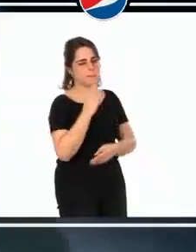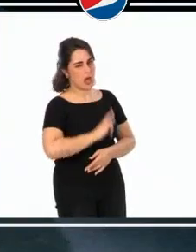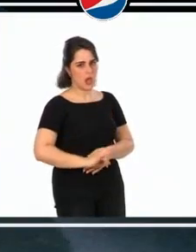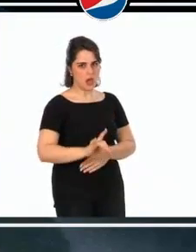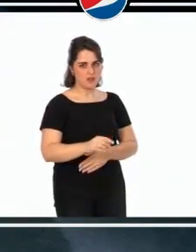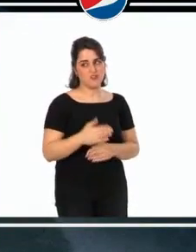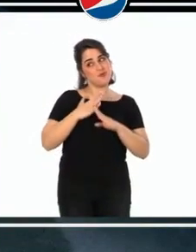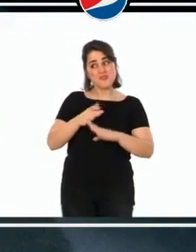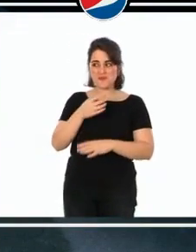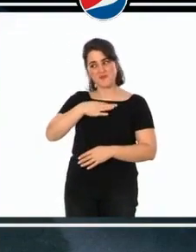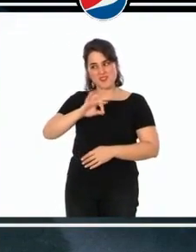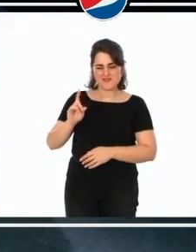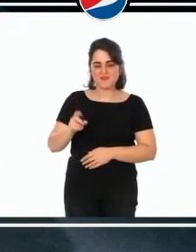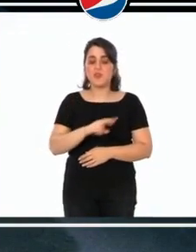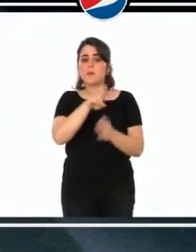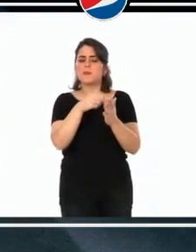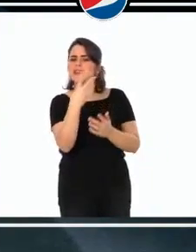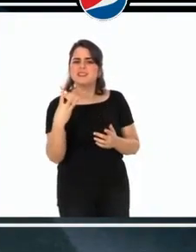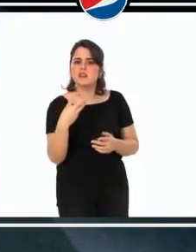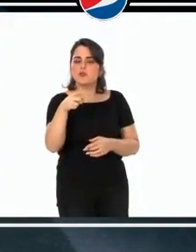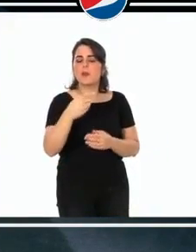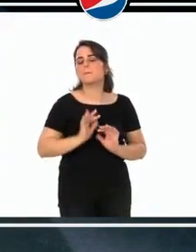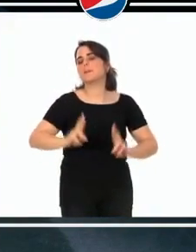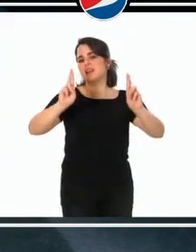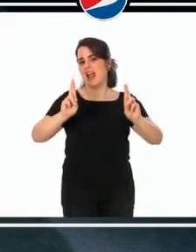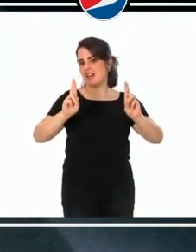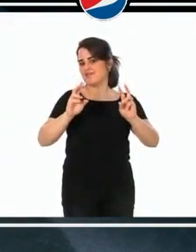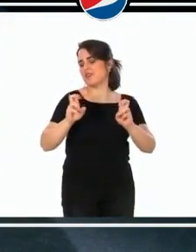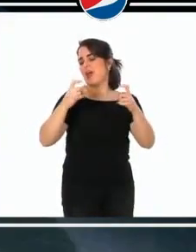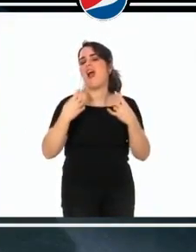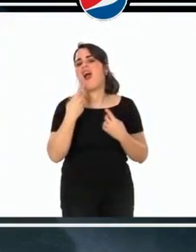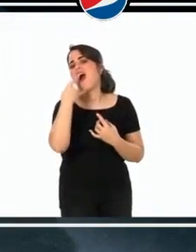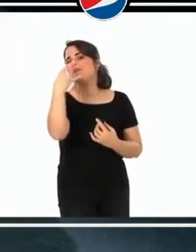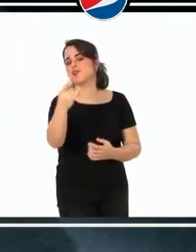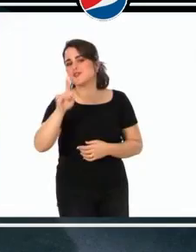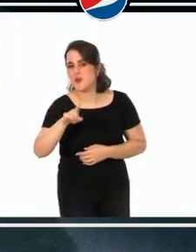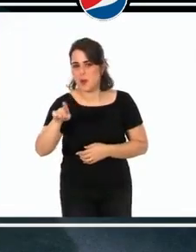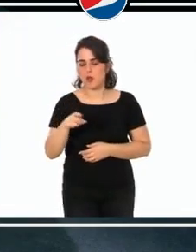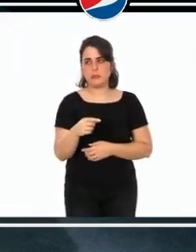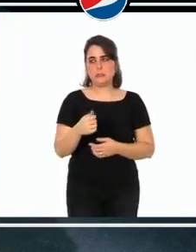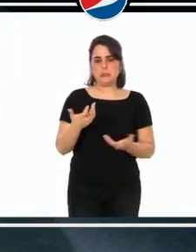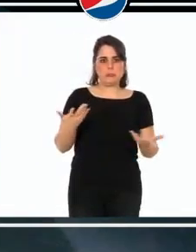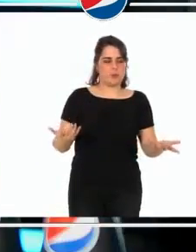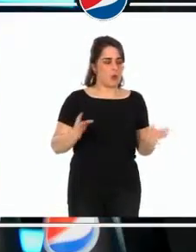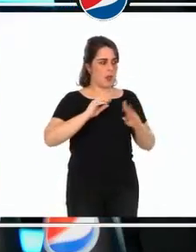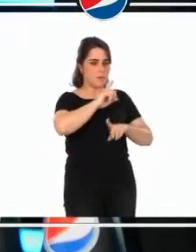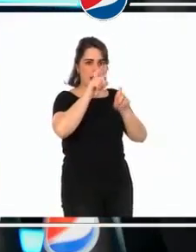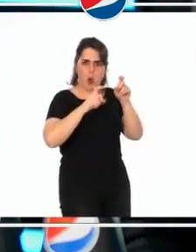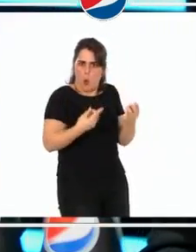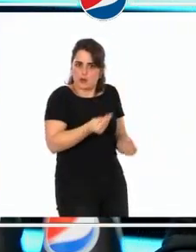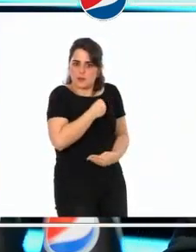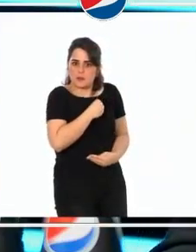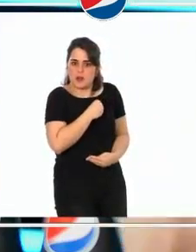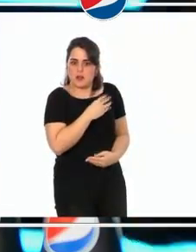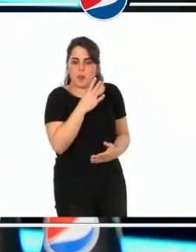Del 2023, Ander, ¿esperas enamorarte? Pero esta pregunta sí. Está es que, me ha hablado Blanca